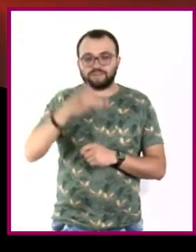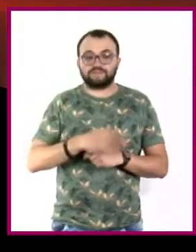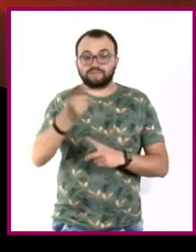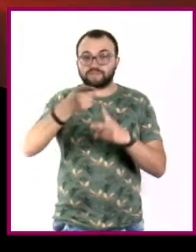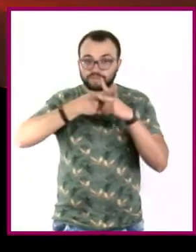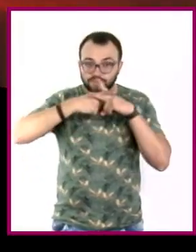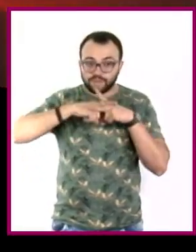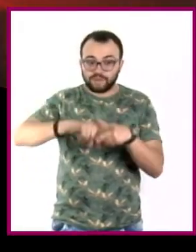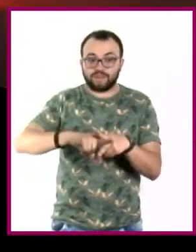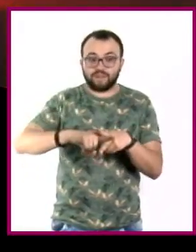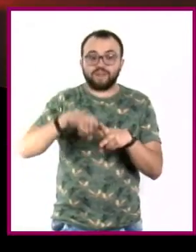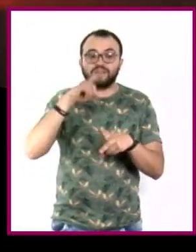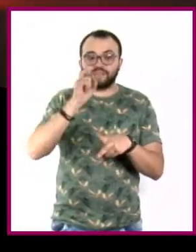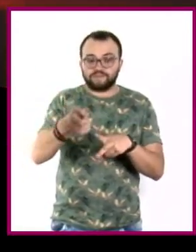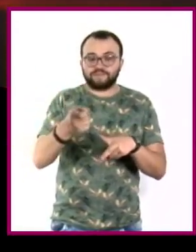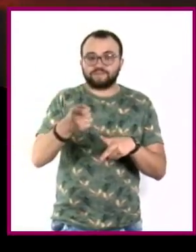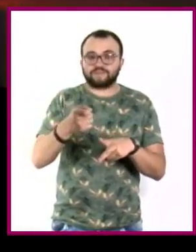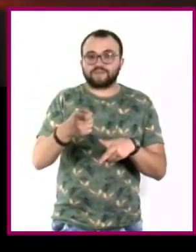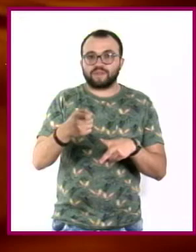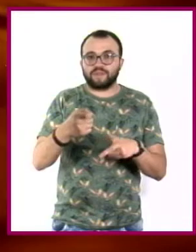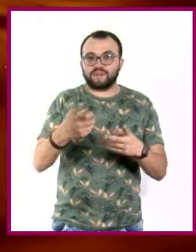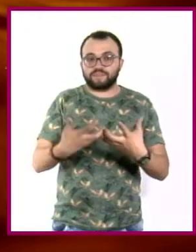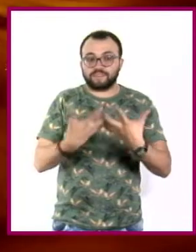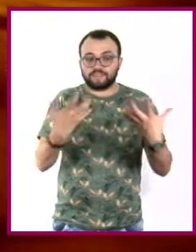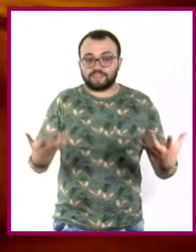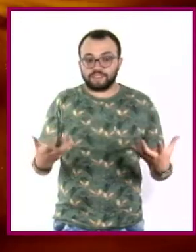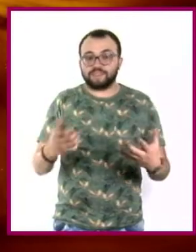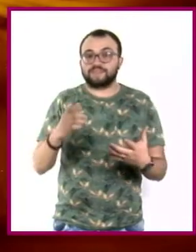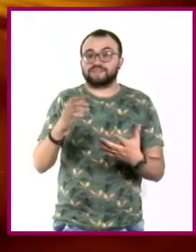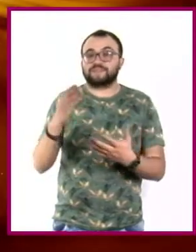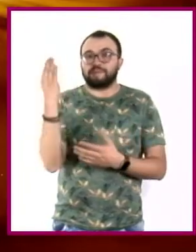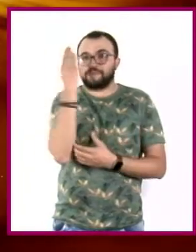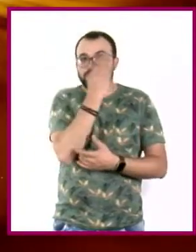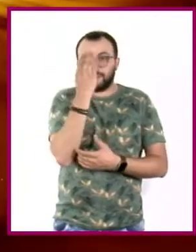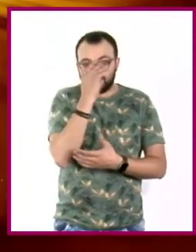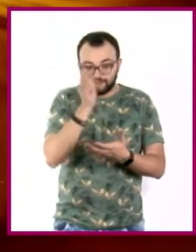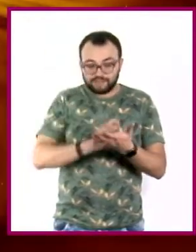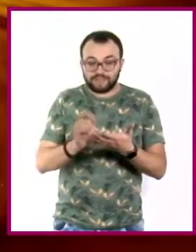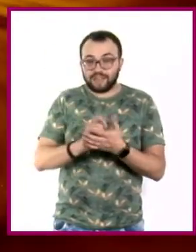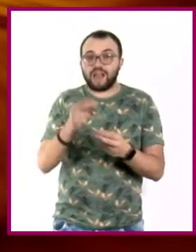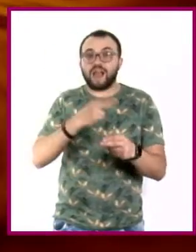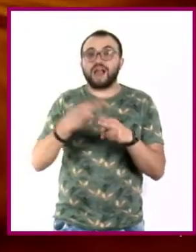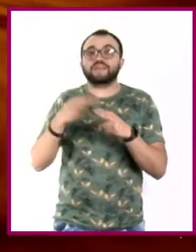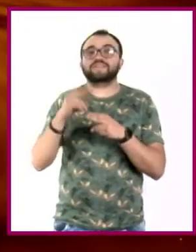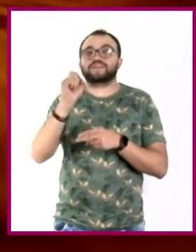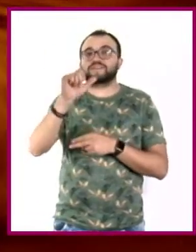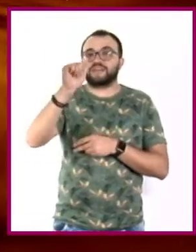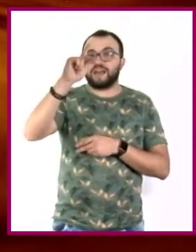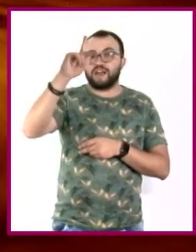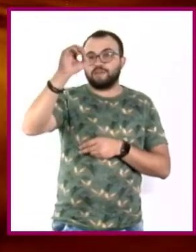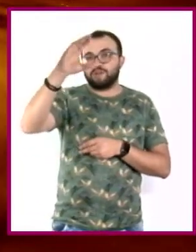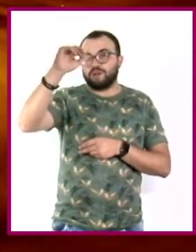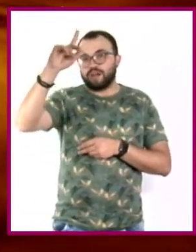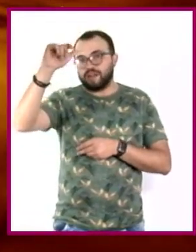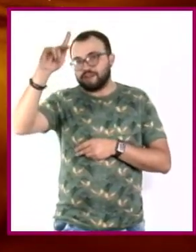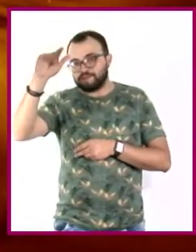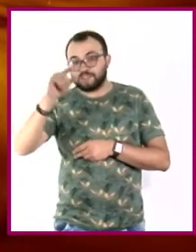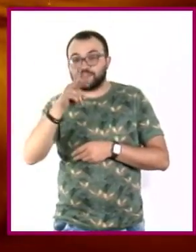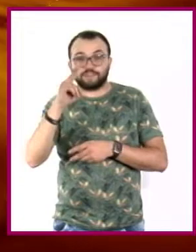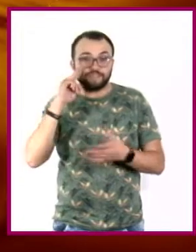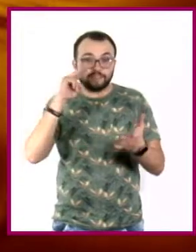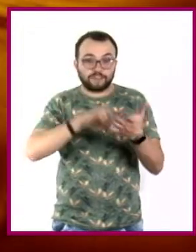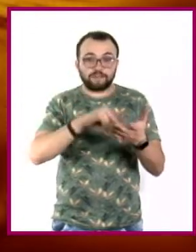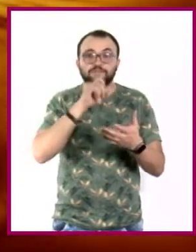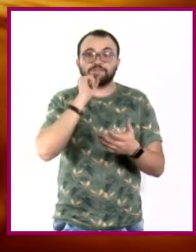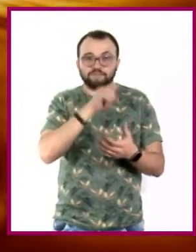destino de la Tierra escritos desde el Génesis hasta el Apocalipsis. Esa visión sería dominante durante toda la